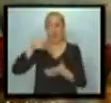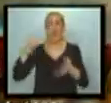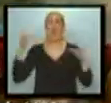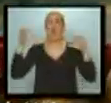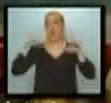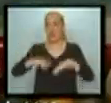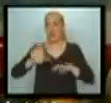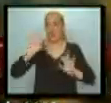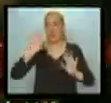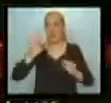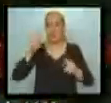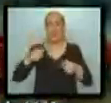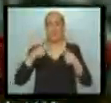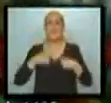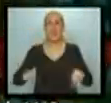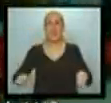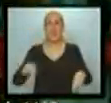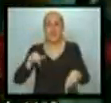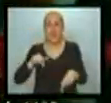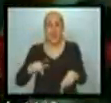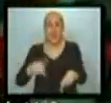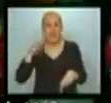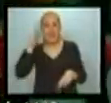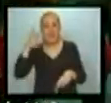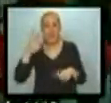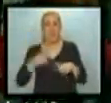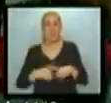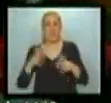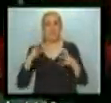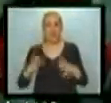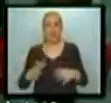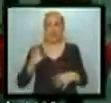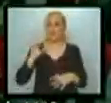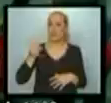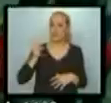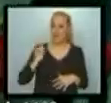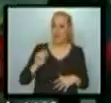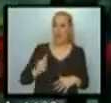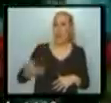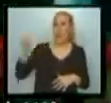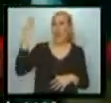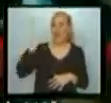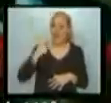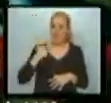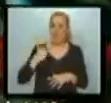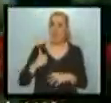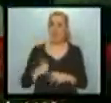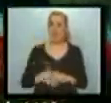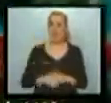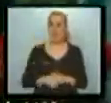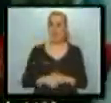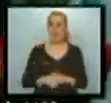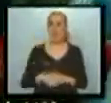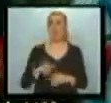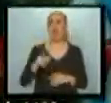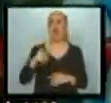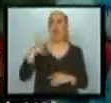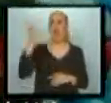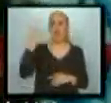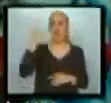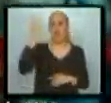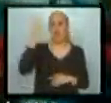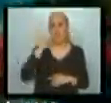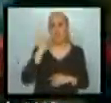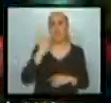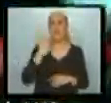repetir, esto es ¿no? un fenómeno social que excede al fútbol, ¿no? Exacto, y vuelvo a repetirlo. Ayer lo nombraba Romina y quedó en mucha gente